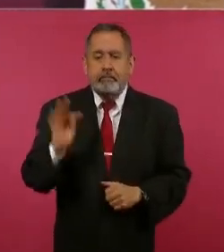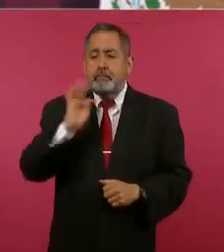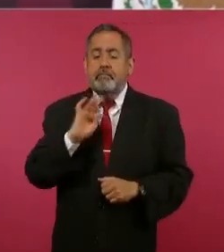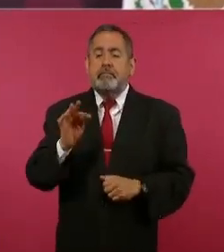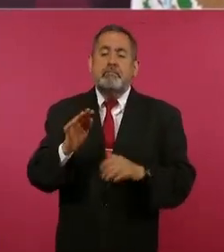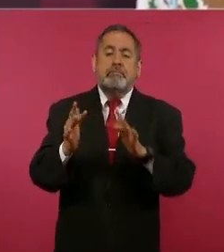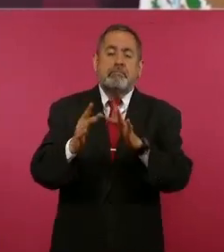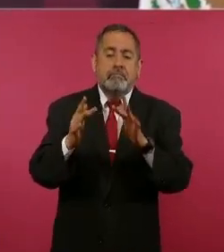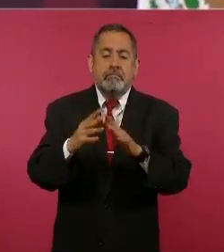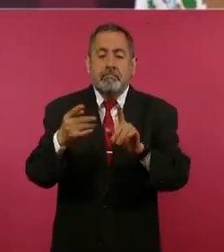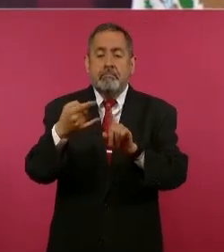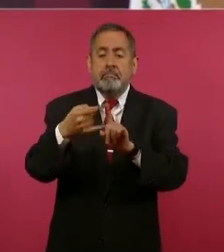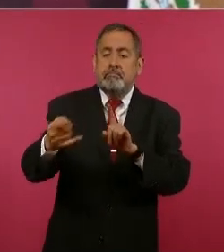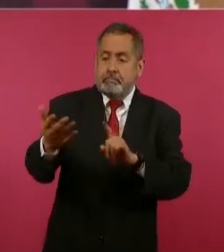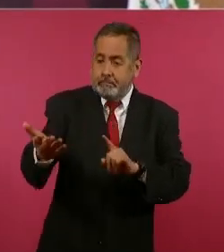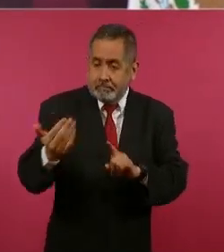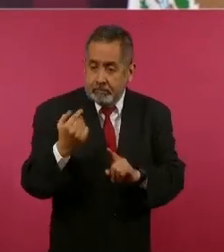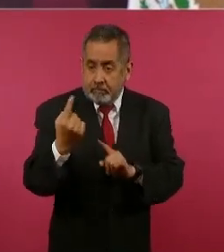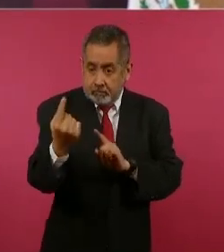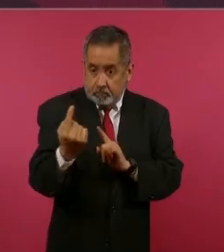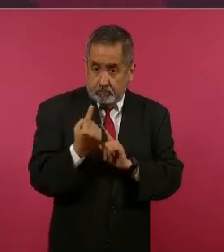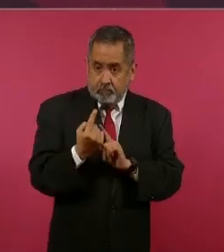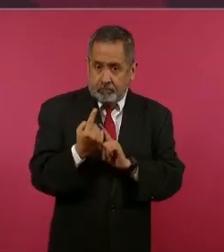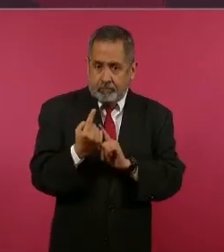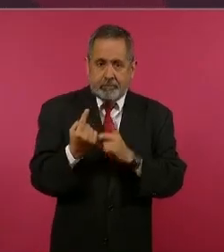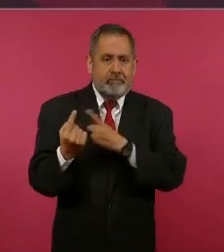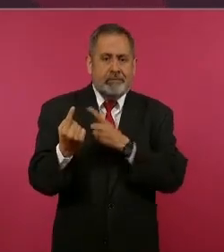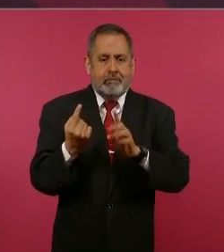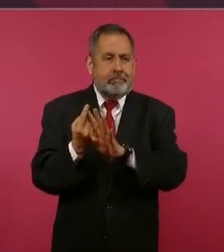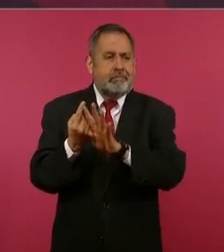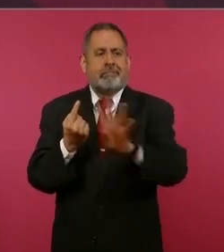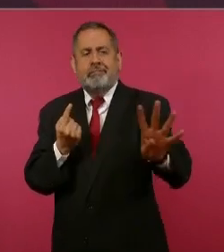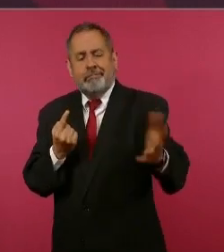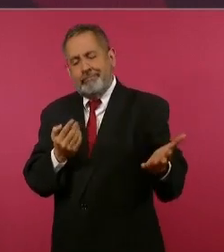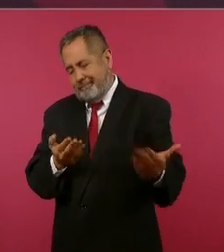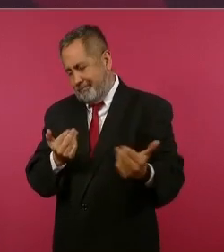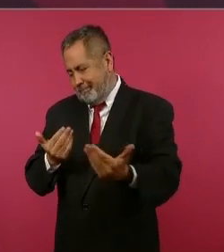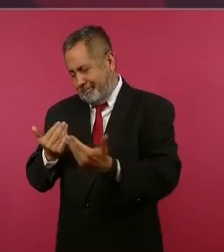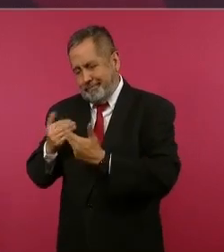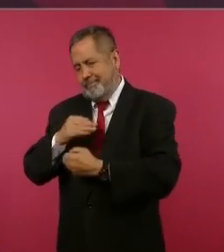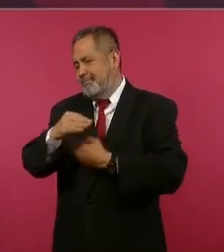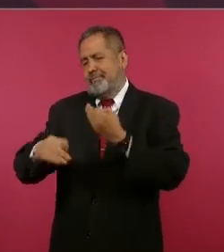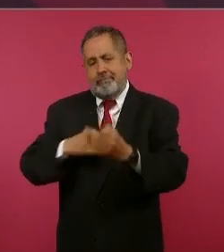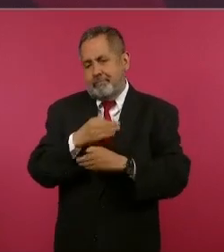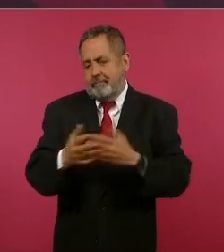abro la puerta de allá de la casa de Palenque,